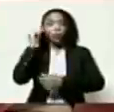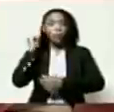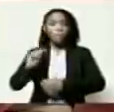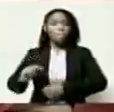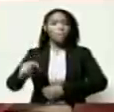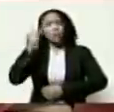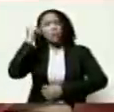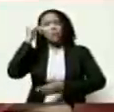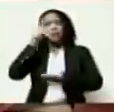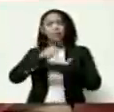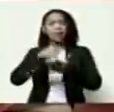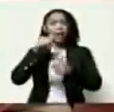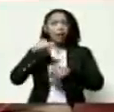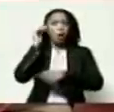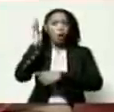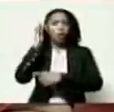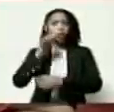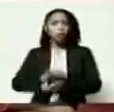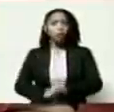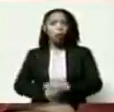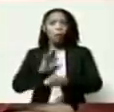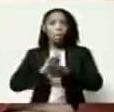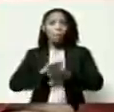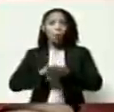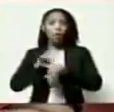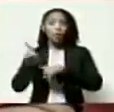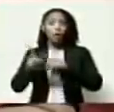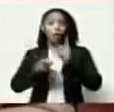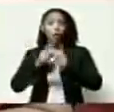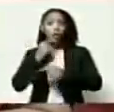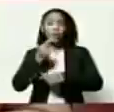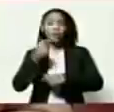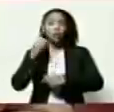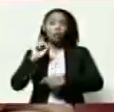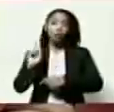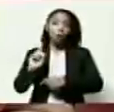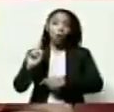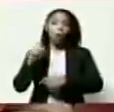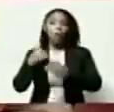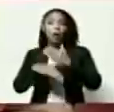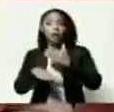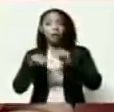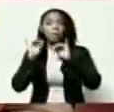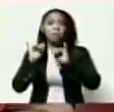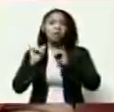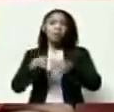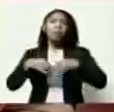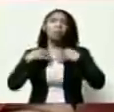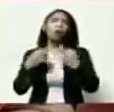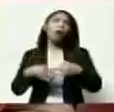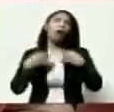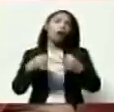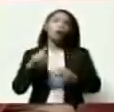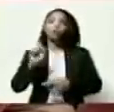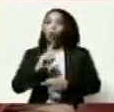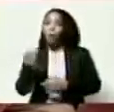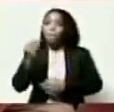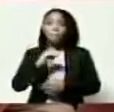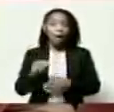venían a un congreso. Por eso cuando algunos decían, no, van a ser los mismos, es más de lo mismo. No, no va a ser más de lo